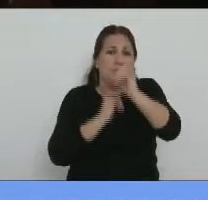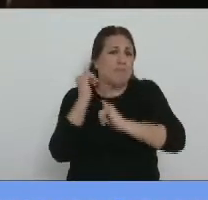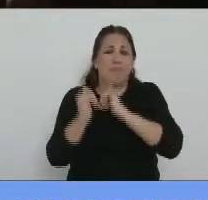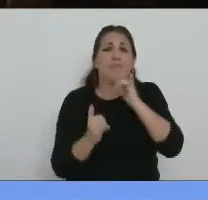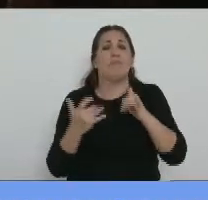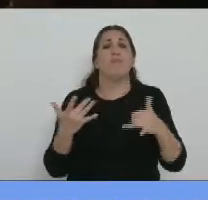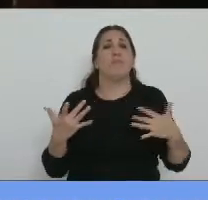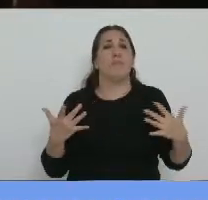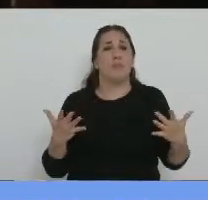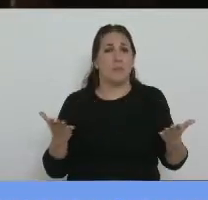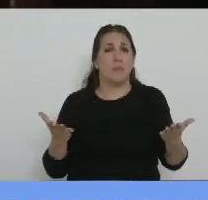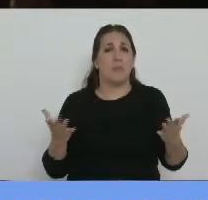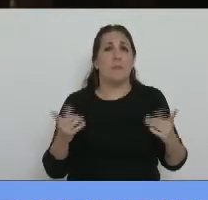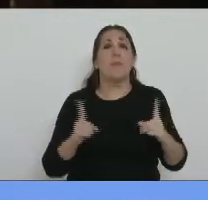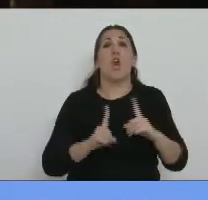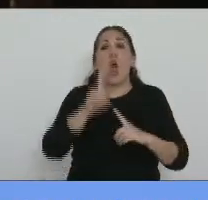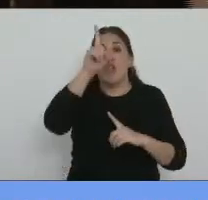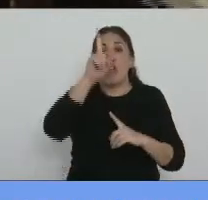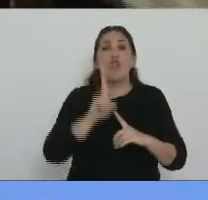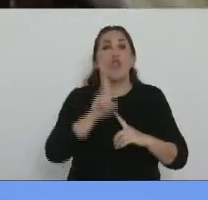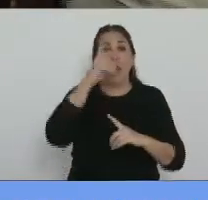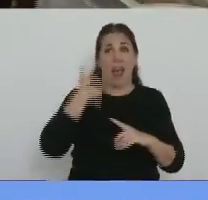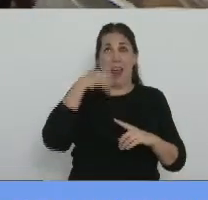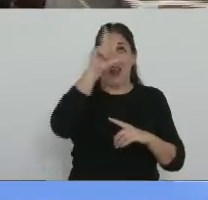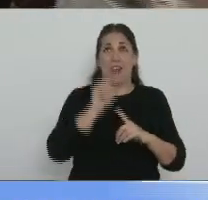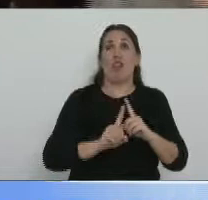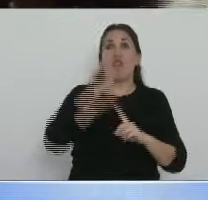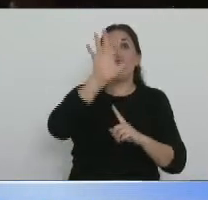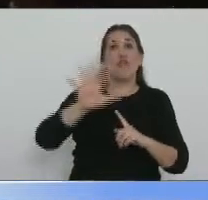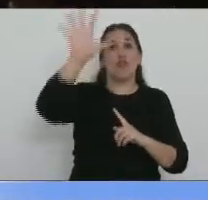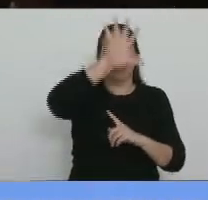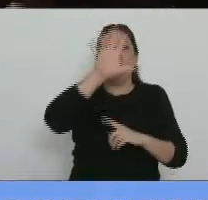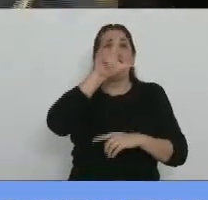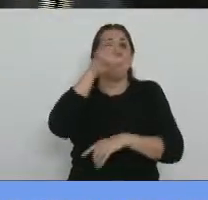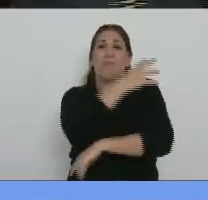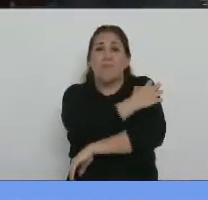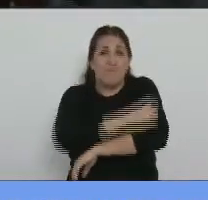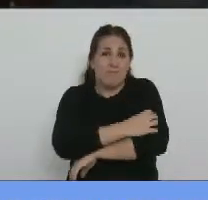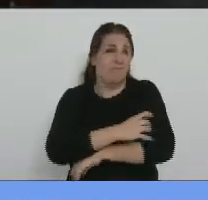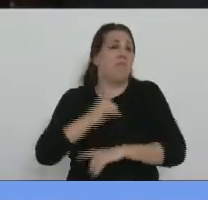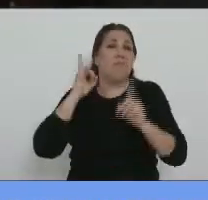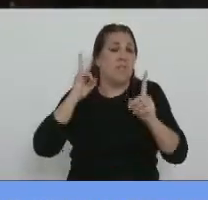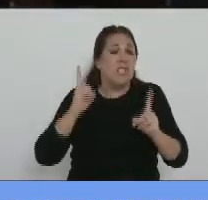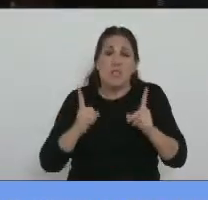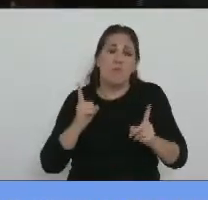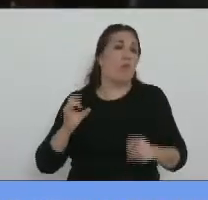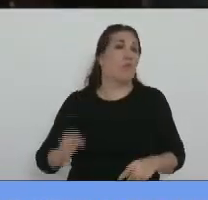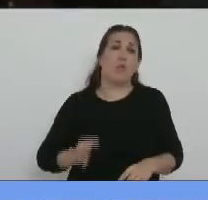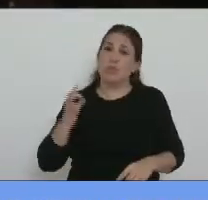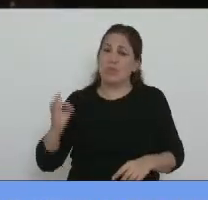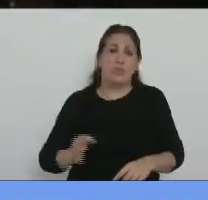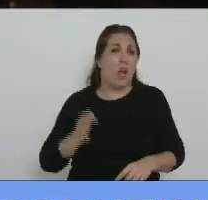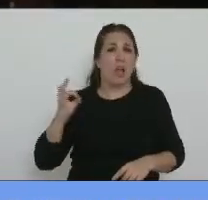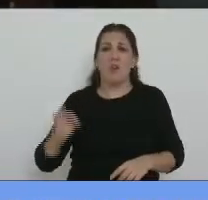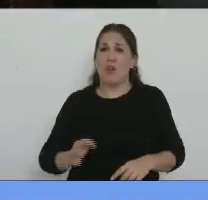ese norte empobrecido ese norte empobrecido a lo largo de décadas sigue diciendo